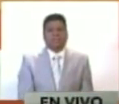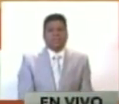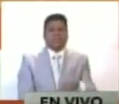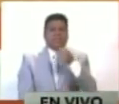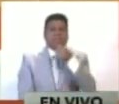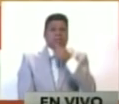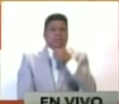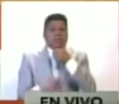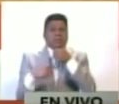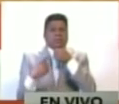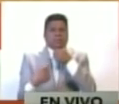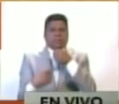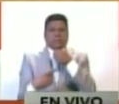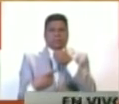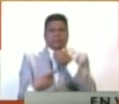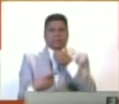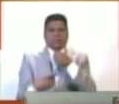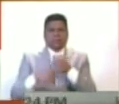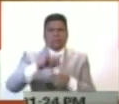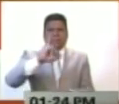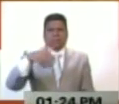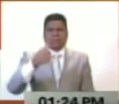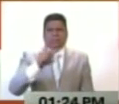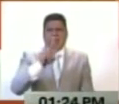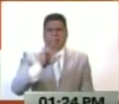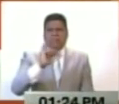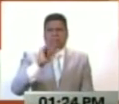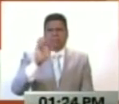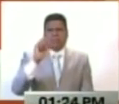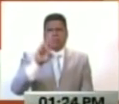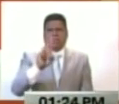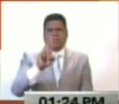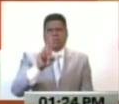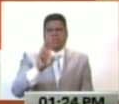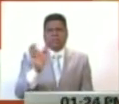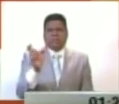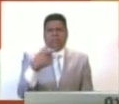Javier García de la Agencia de Noticias EFE.